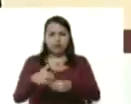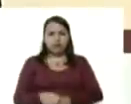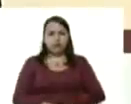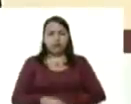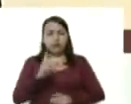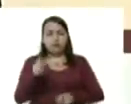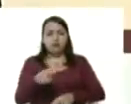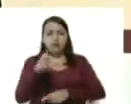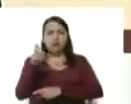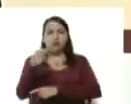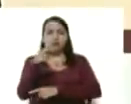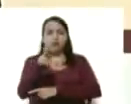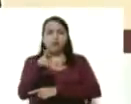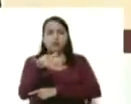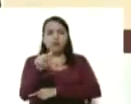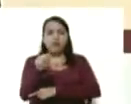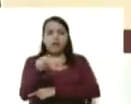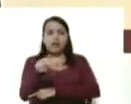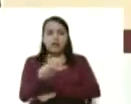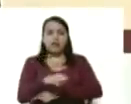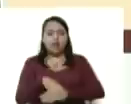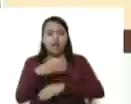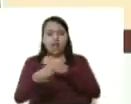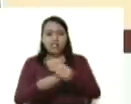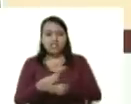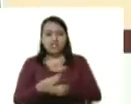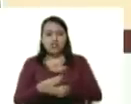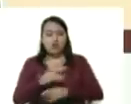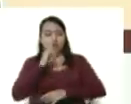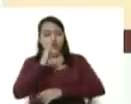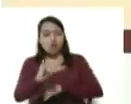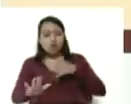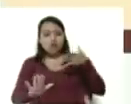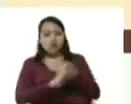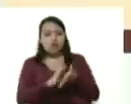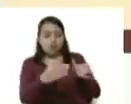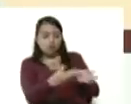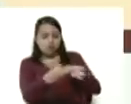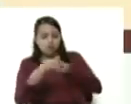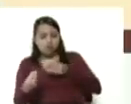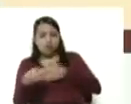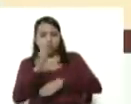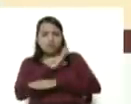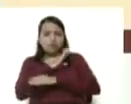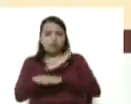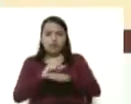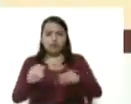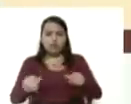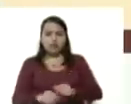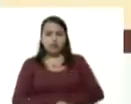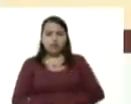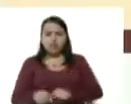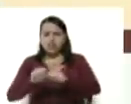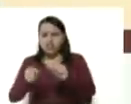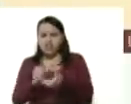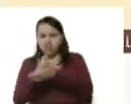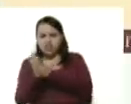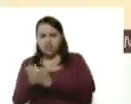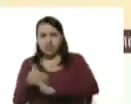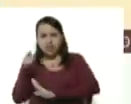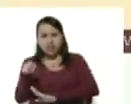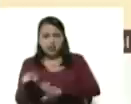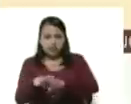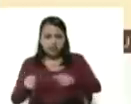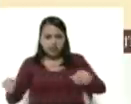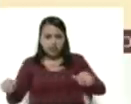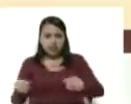Guyana, protestando esta disposición unilateral de nuestro territorio, a lo que ha sido la destrucción de ese